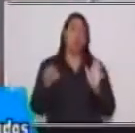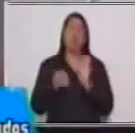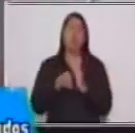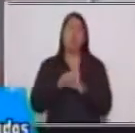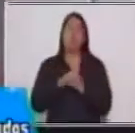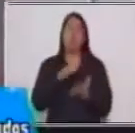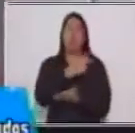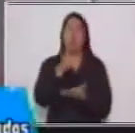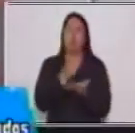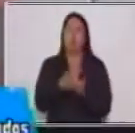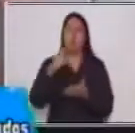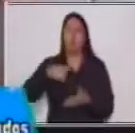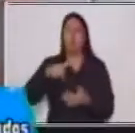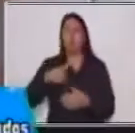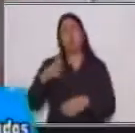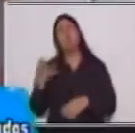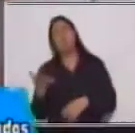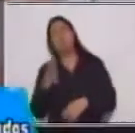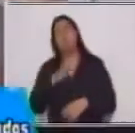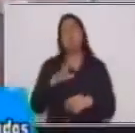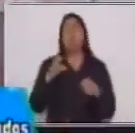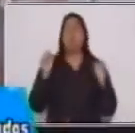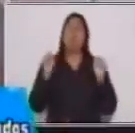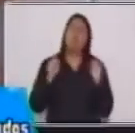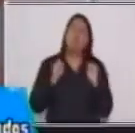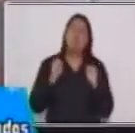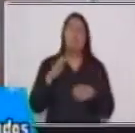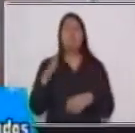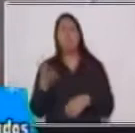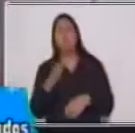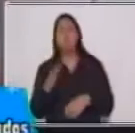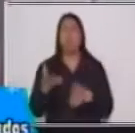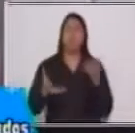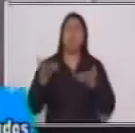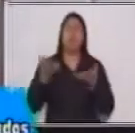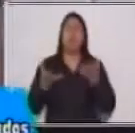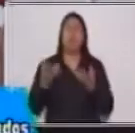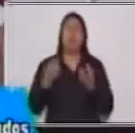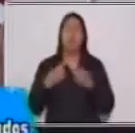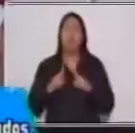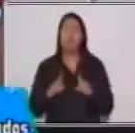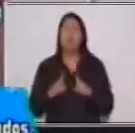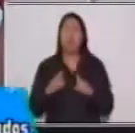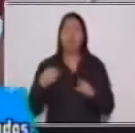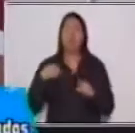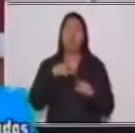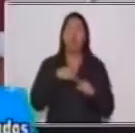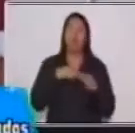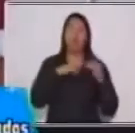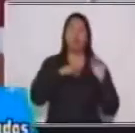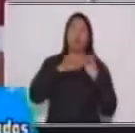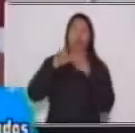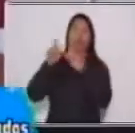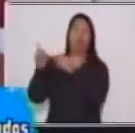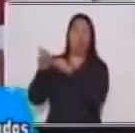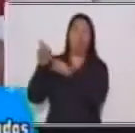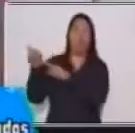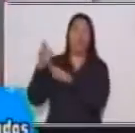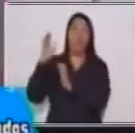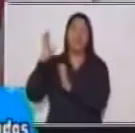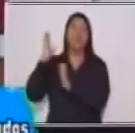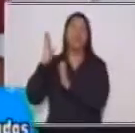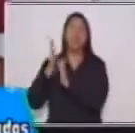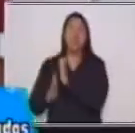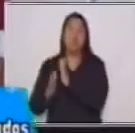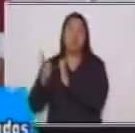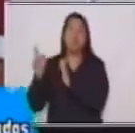muy caliente, pero si nosotros nos vamos al área de Escuintla, por ejemplo, Zacapa, Jalapa,